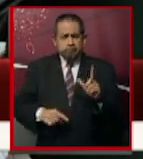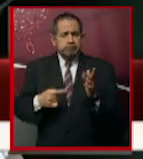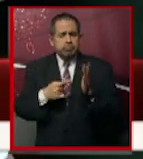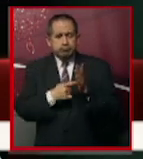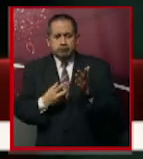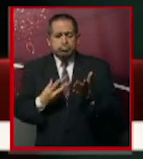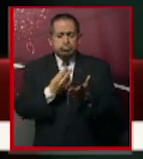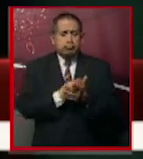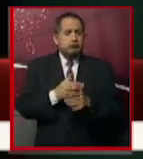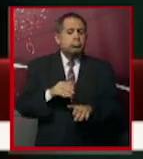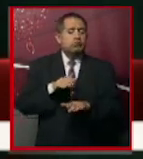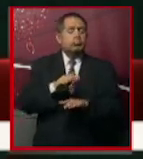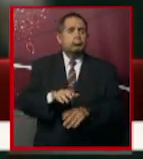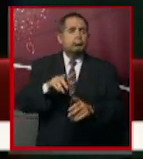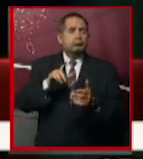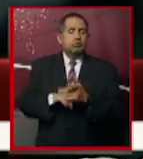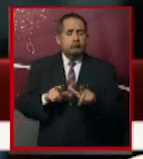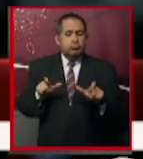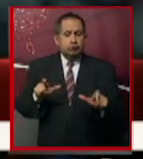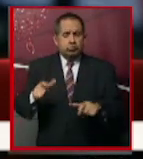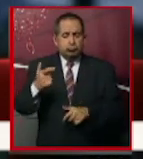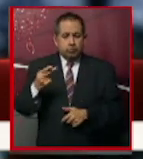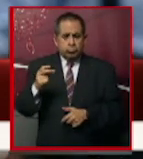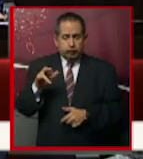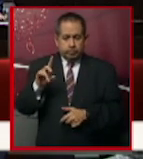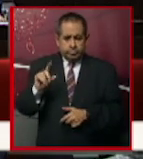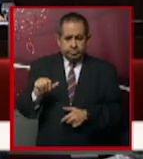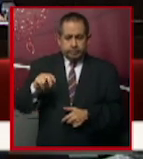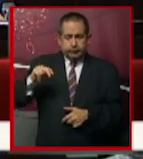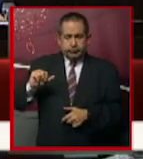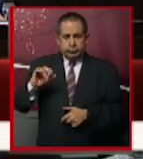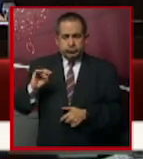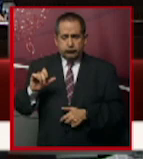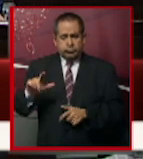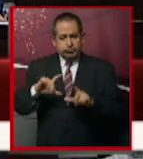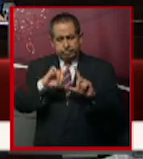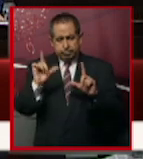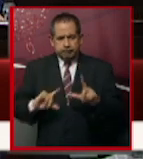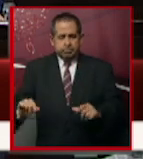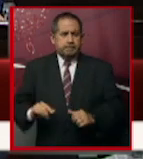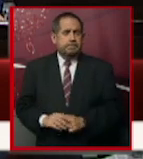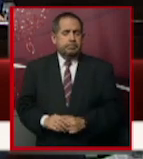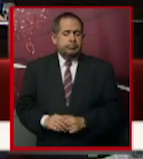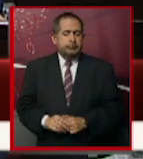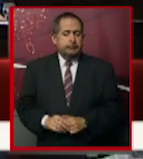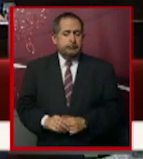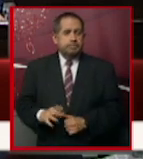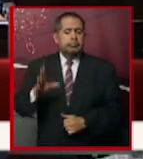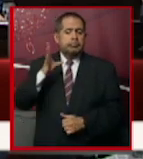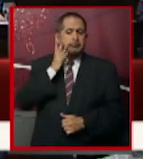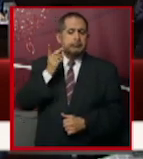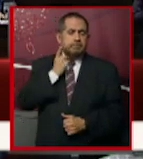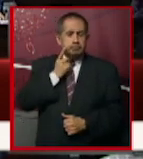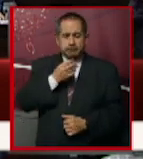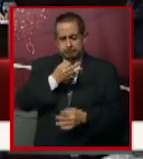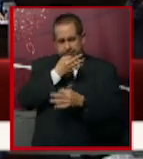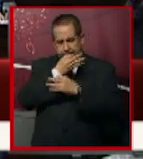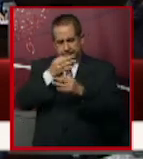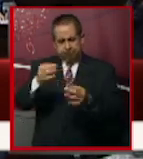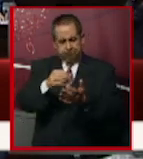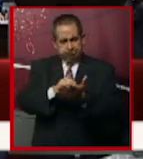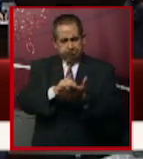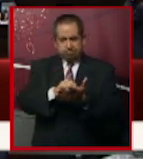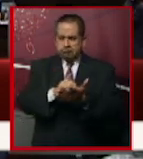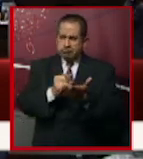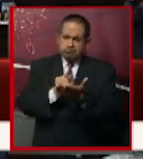Mexicanos en materia de Guardia Nacional. La Cámara de Diputados emite el